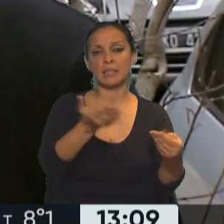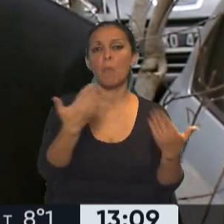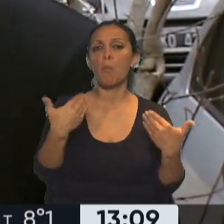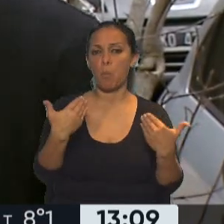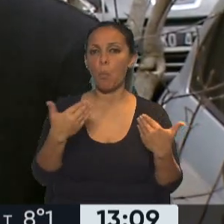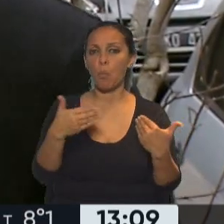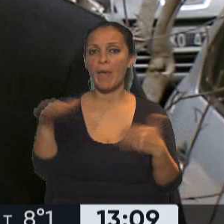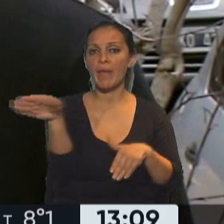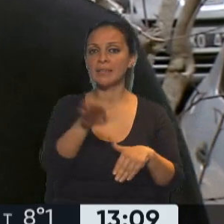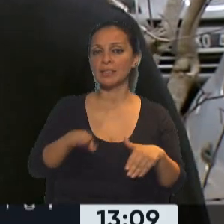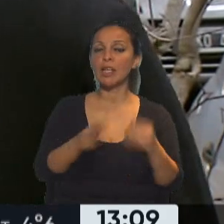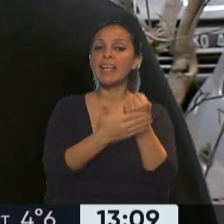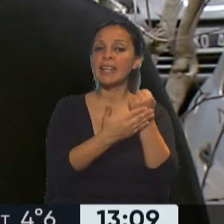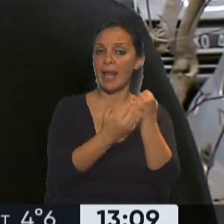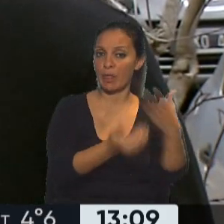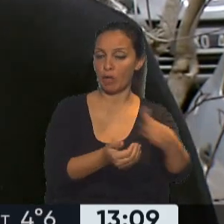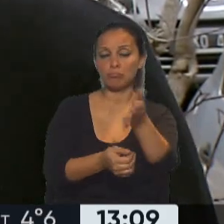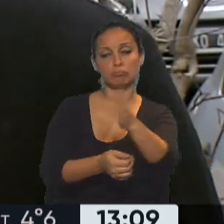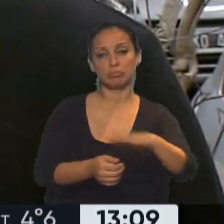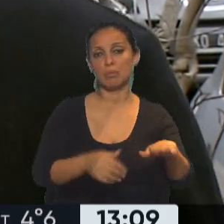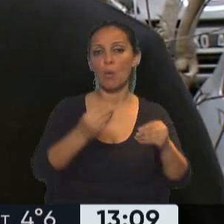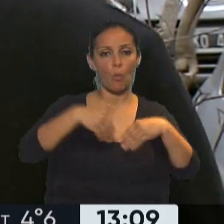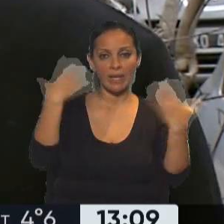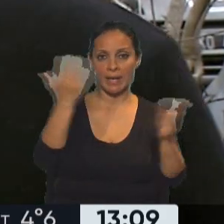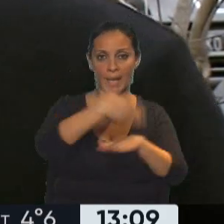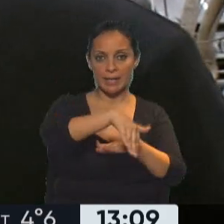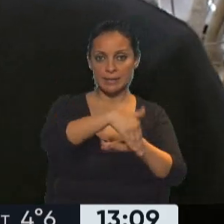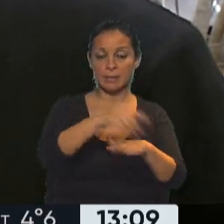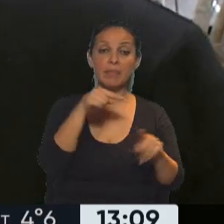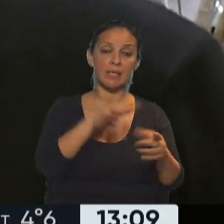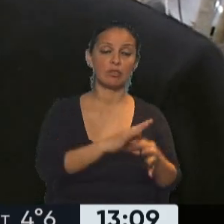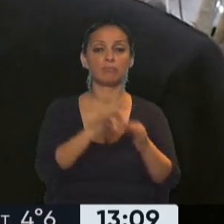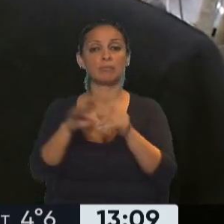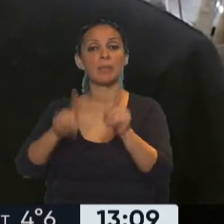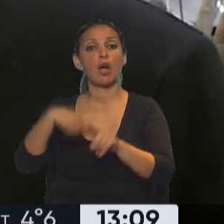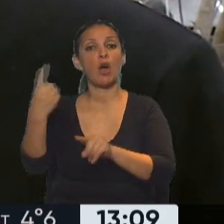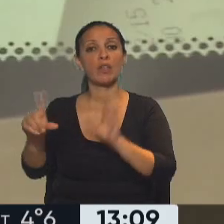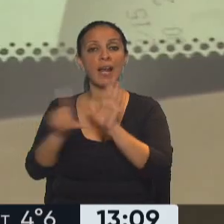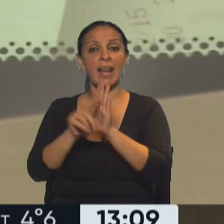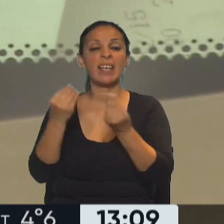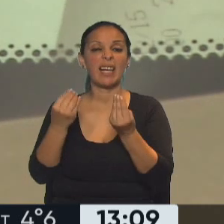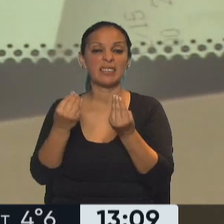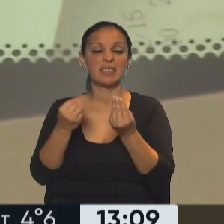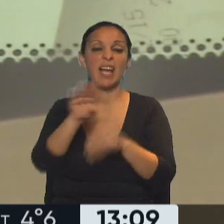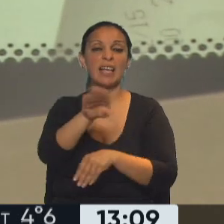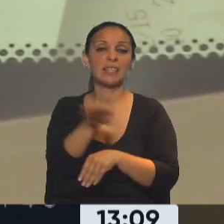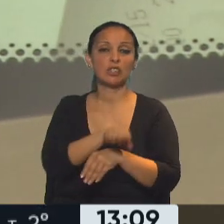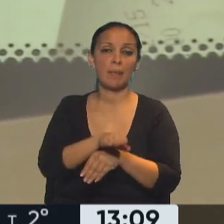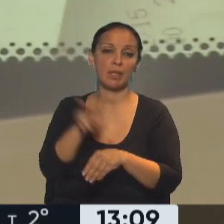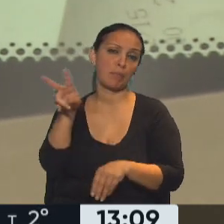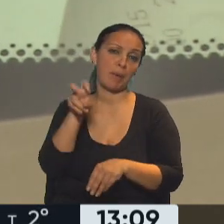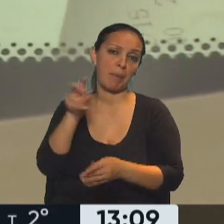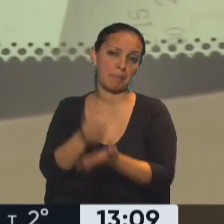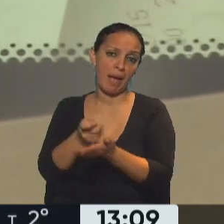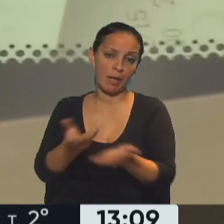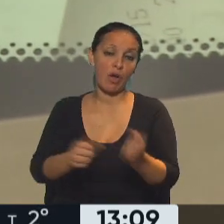toda la ciudad, en las calles. Esto tiene que ver justamente con otra ley que se aprobó, que es el estacionamiento medido. Hasta ahora la Ciudad de Buenos Aires tenía un